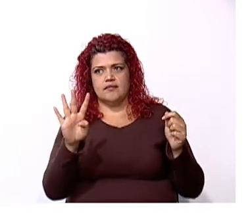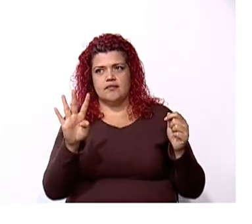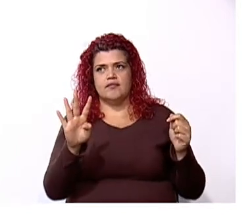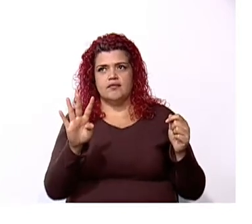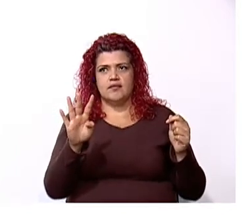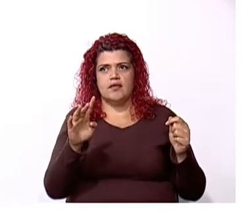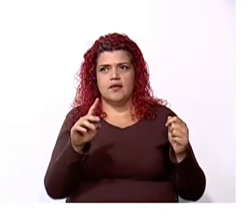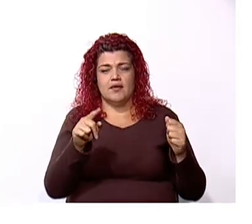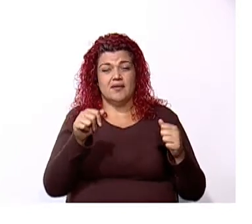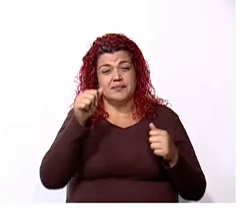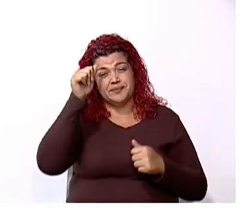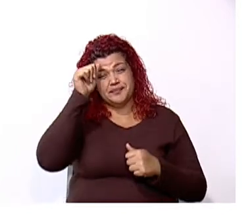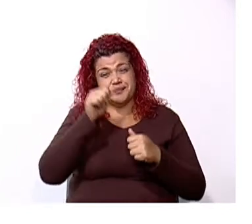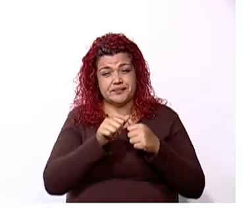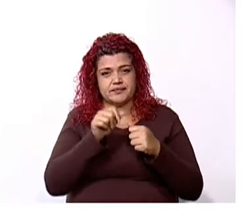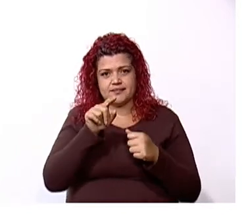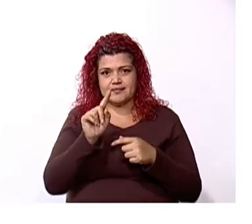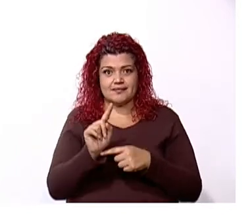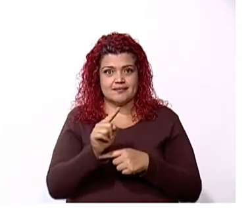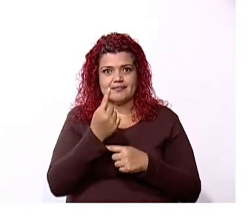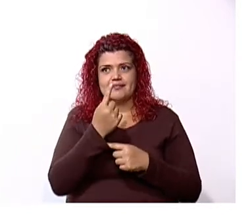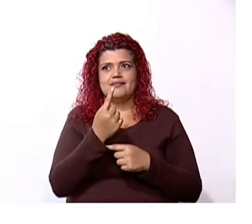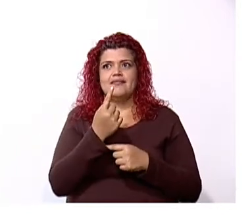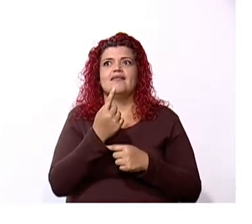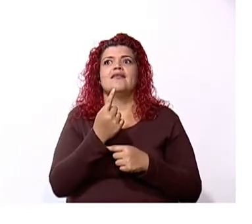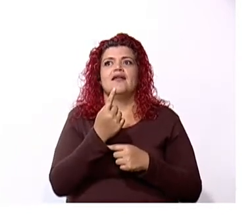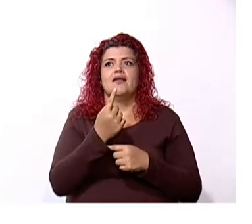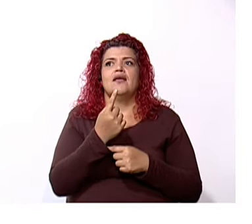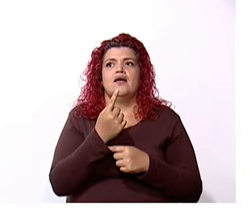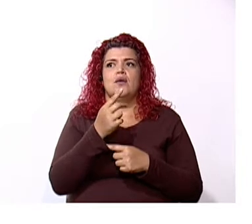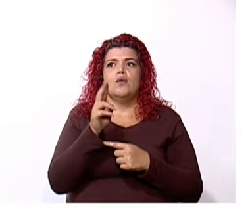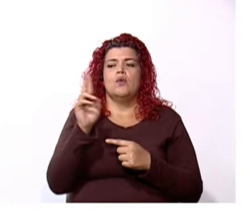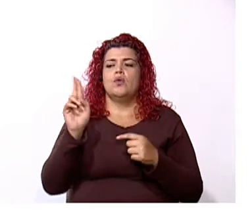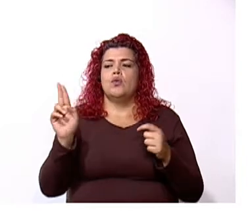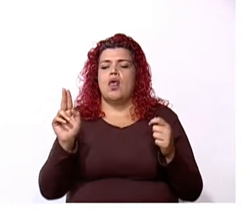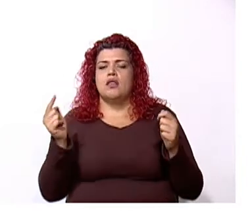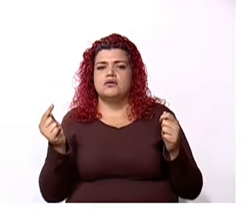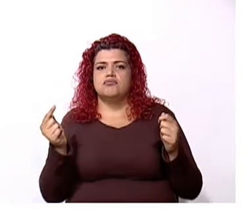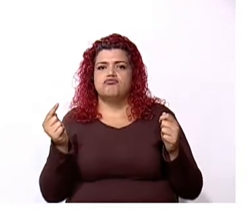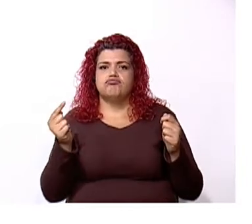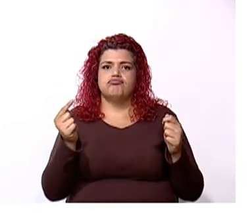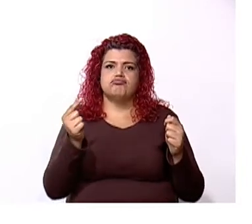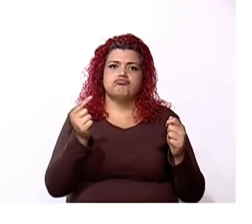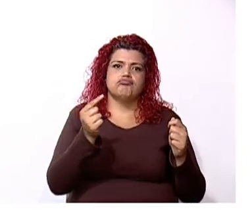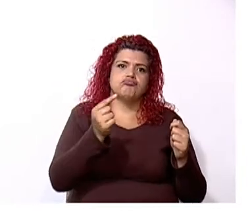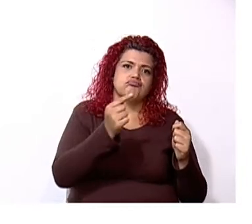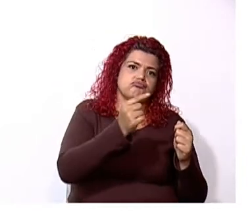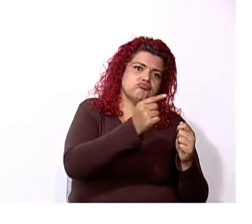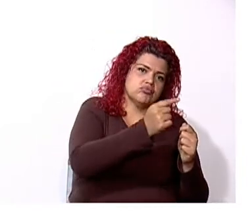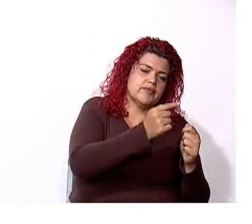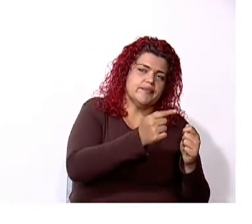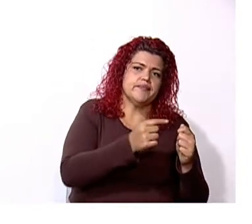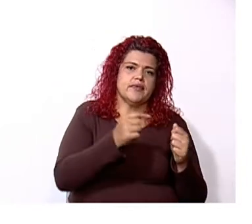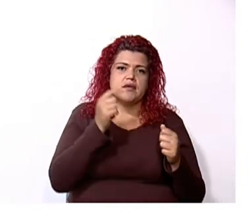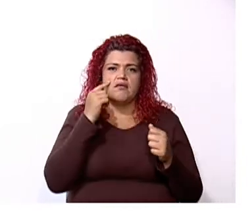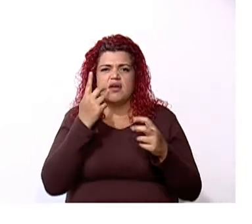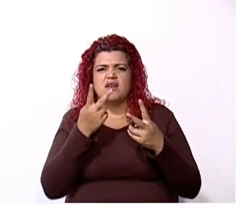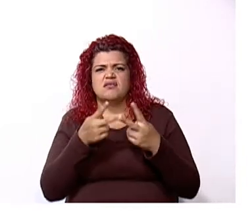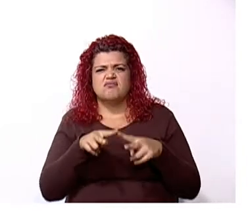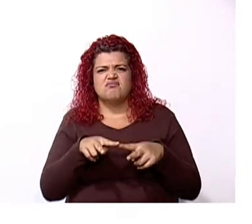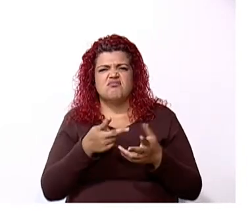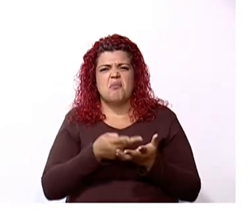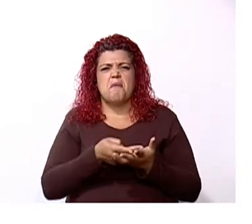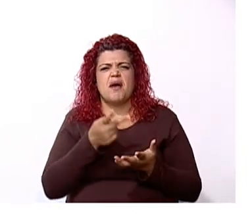23.994. Y recuerden que iniciamos de las unidades hacia la izquierda. Les pregunto, ¿qué valor tiene ese